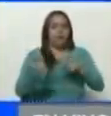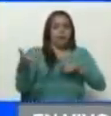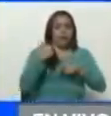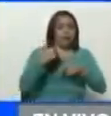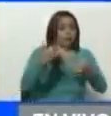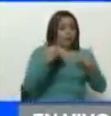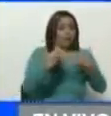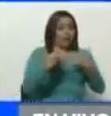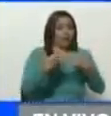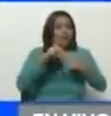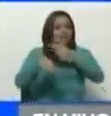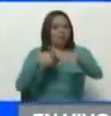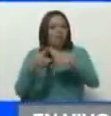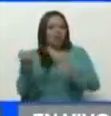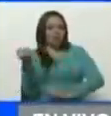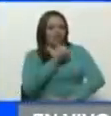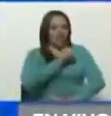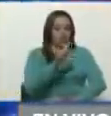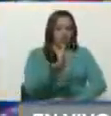traicionan.